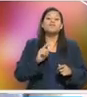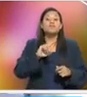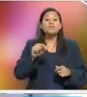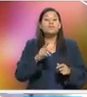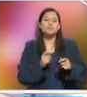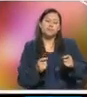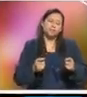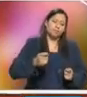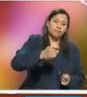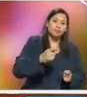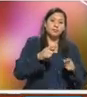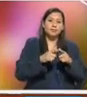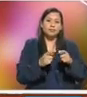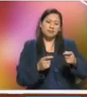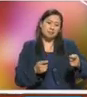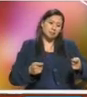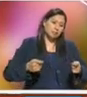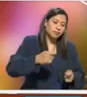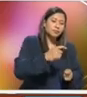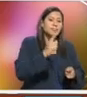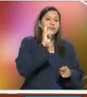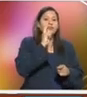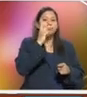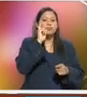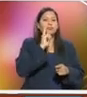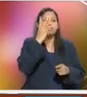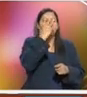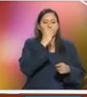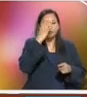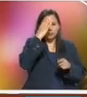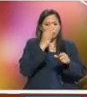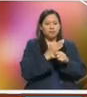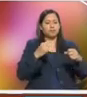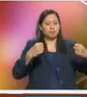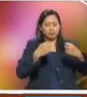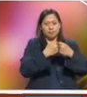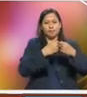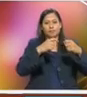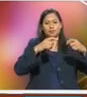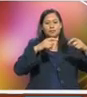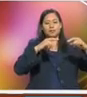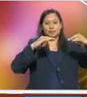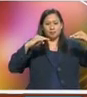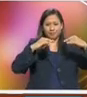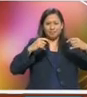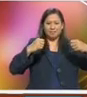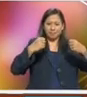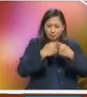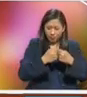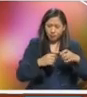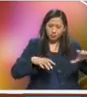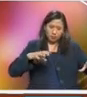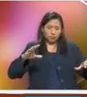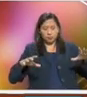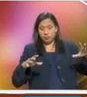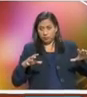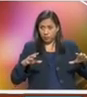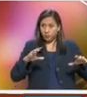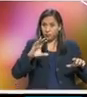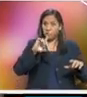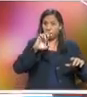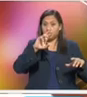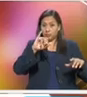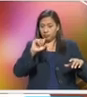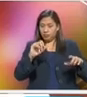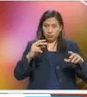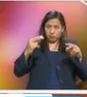doblar en una esquina, chocó con una hermosa señorita de nombre Clarisa. Cuando los dos se recuperaron, se miraron a los ojos